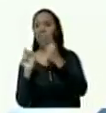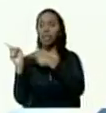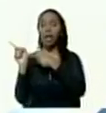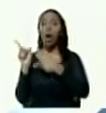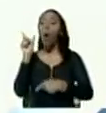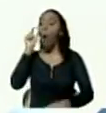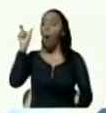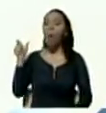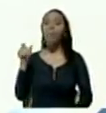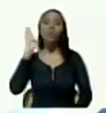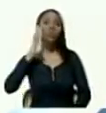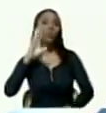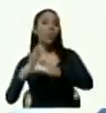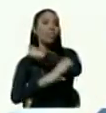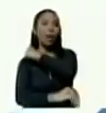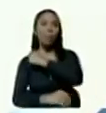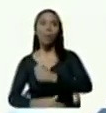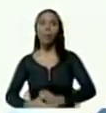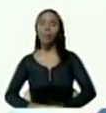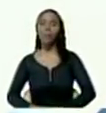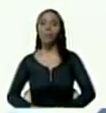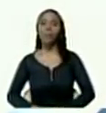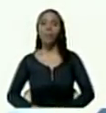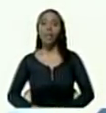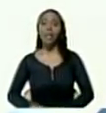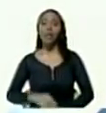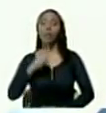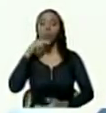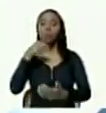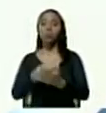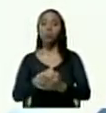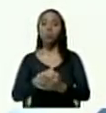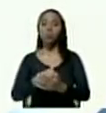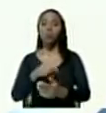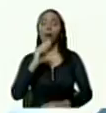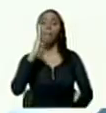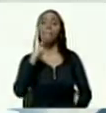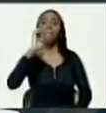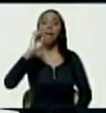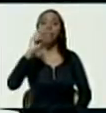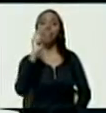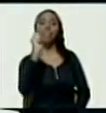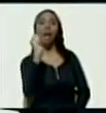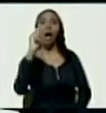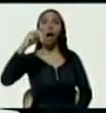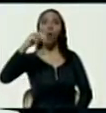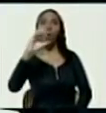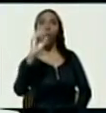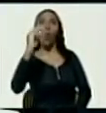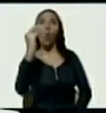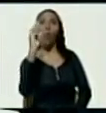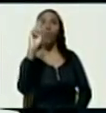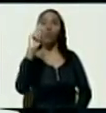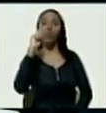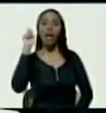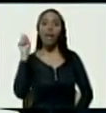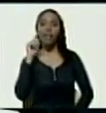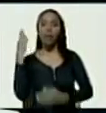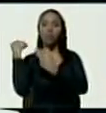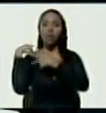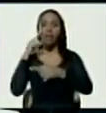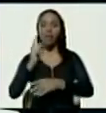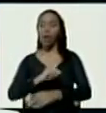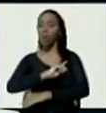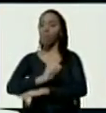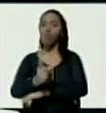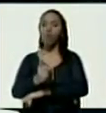corrupto, llamado Alejandro Betancourt López, que fue imputado por las autoridades del